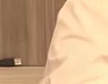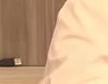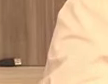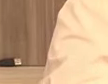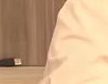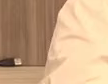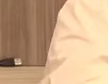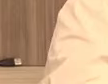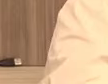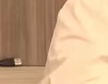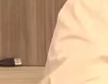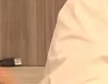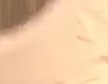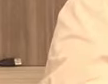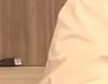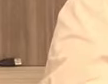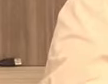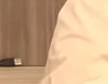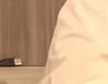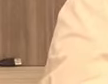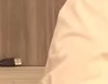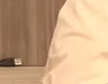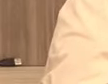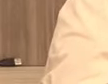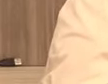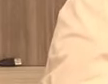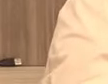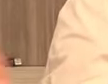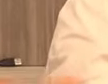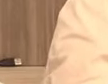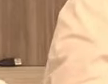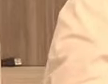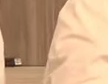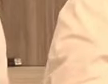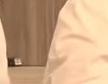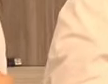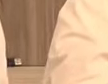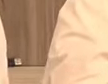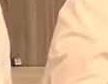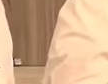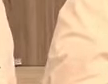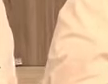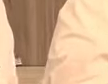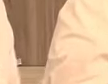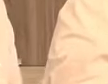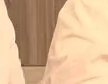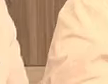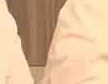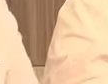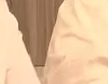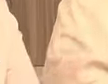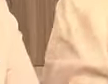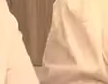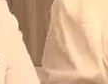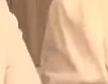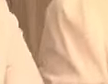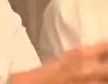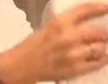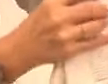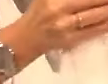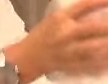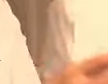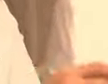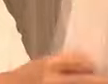25 puntos porcentuales de este indicador en los últimos 5 años. Esto pues gracias al trabajo que se hace desde